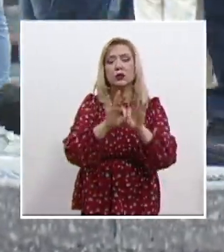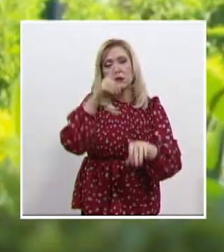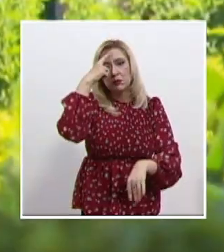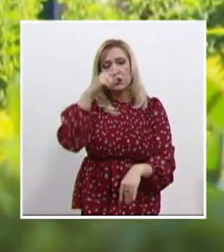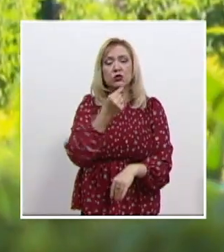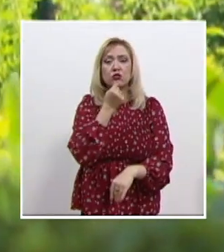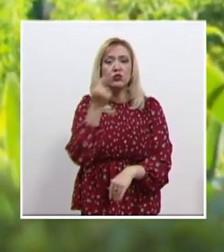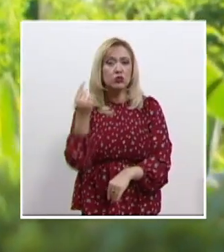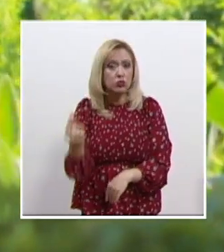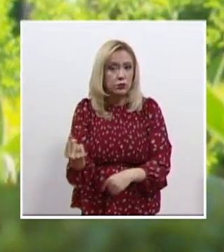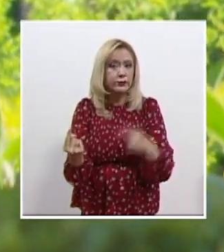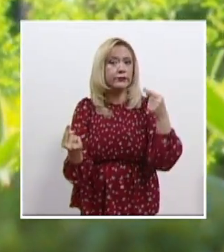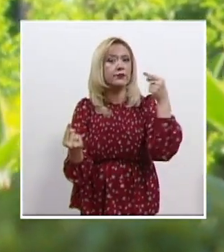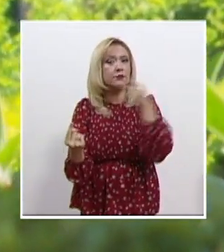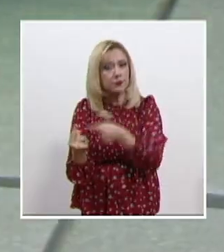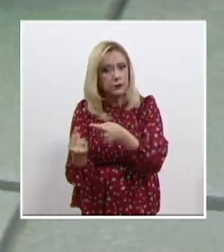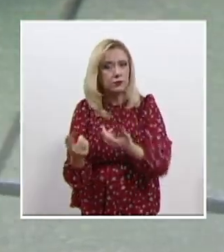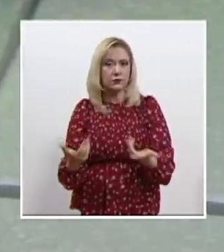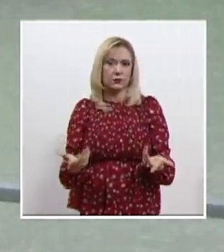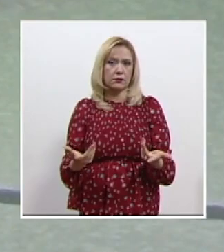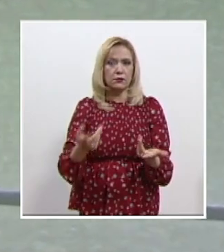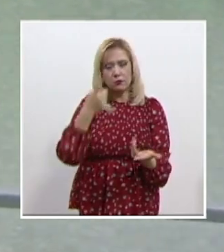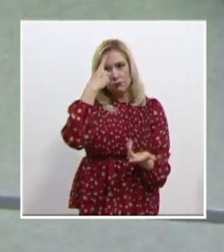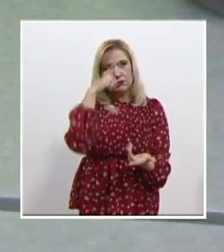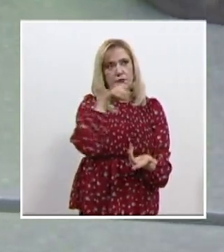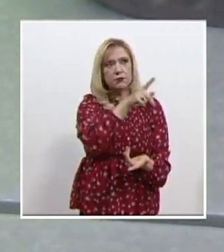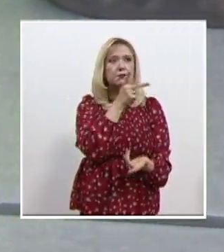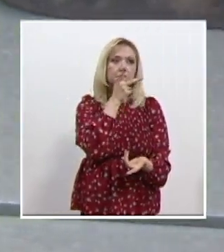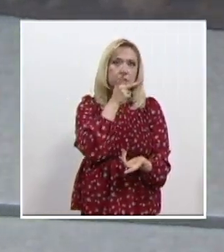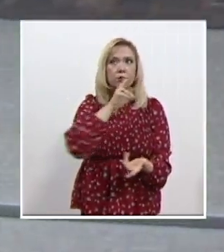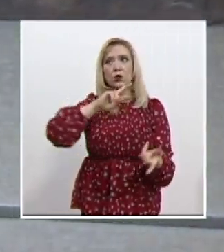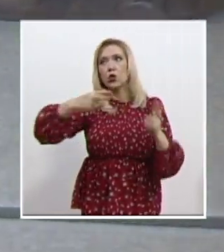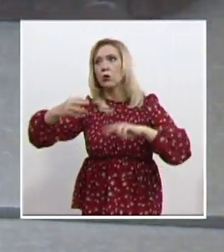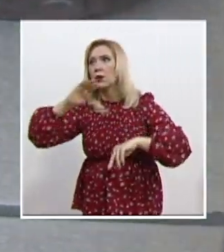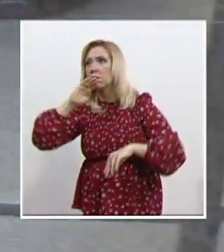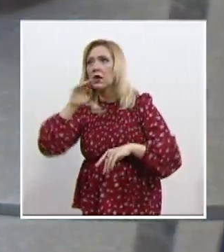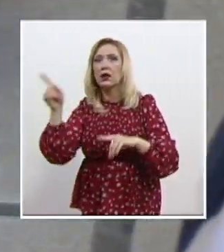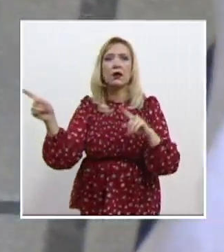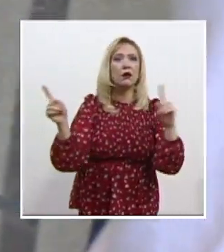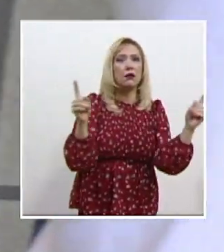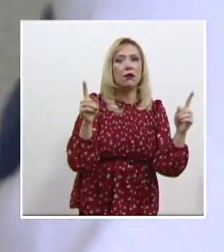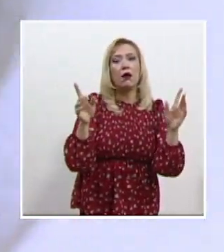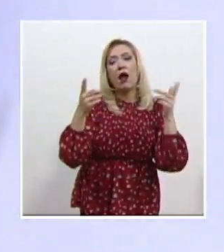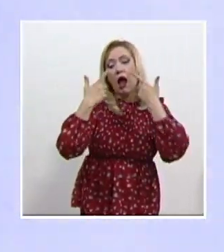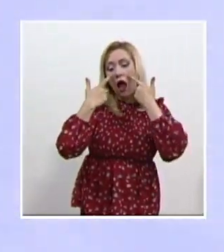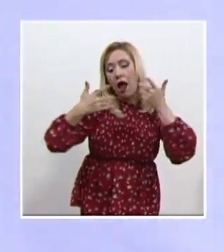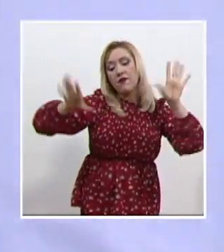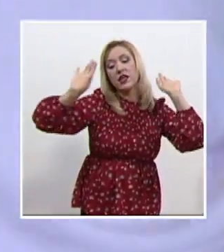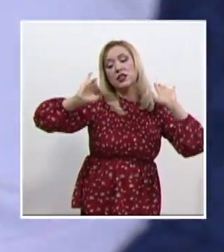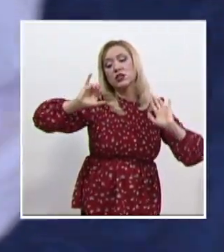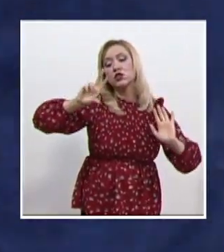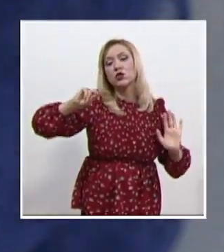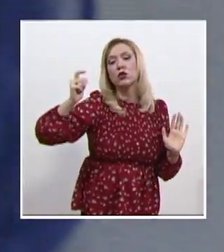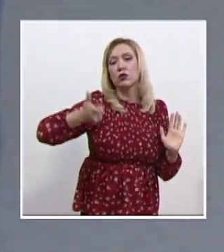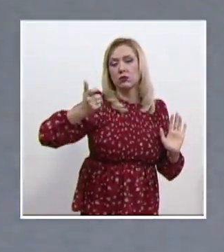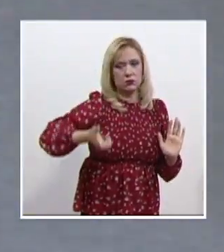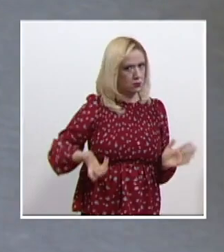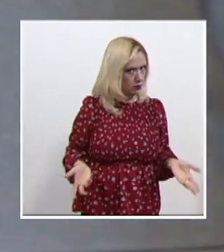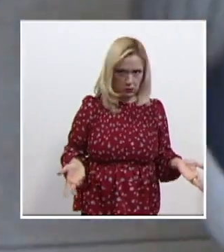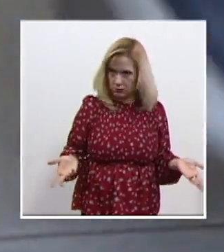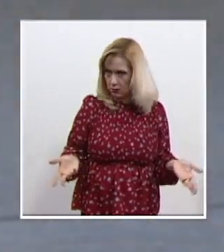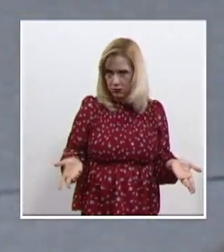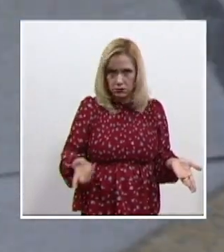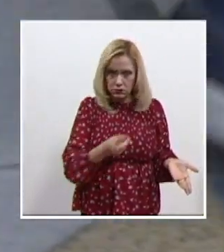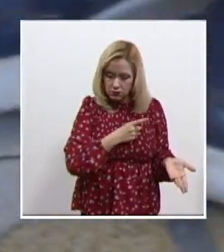menor. Es idónea, pues no permite que el obligado otorgue a su arbitrio los alimentos. También es necesaria porque garantiza